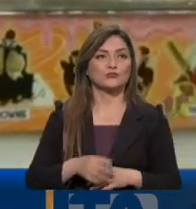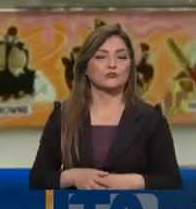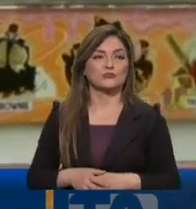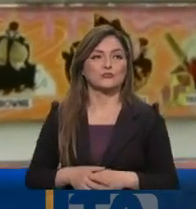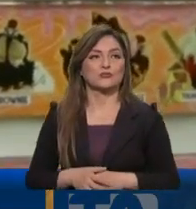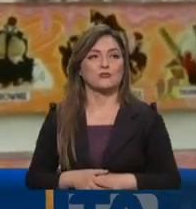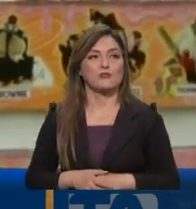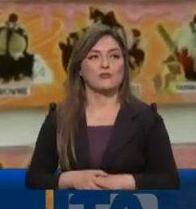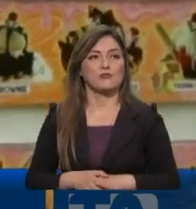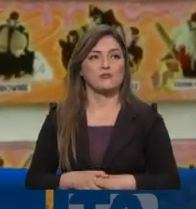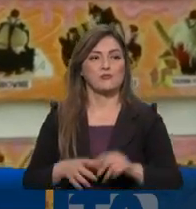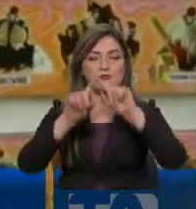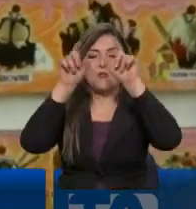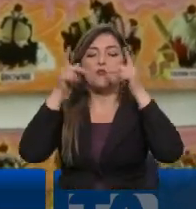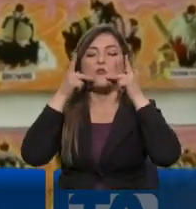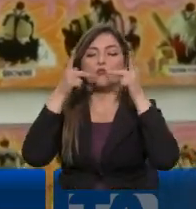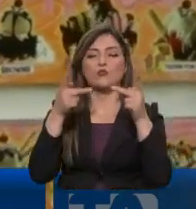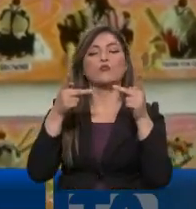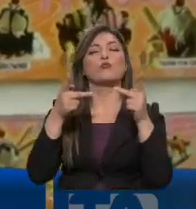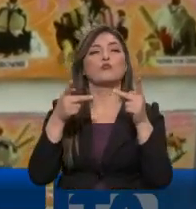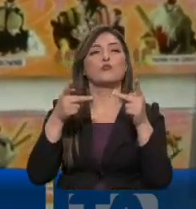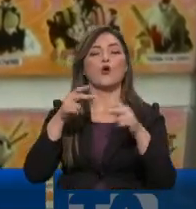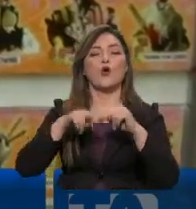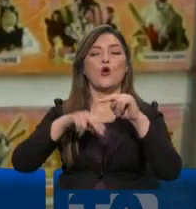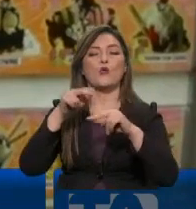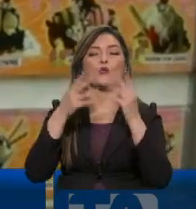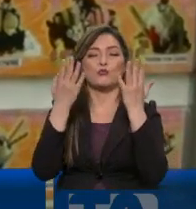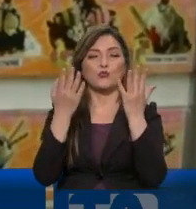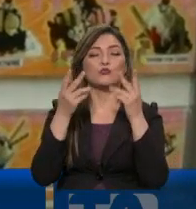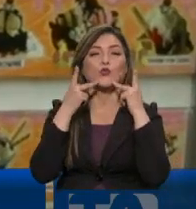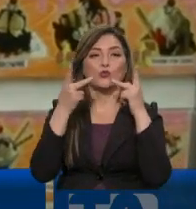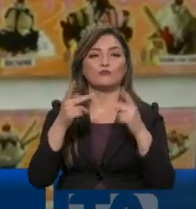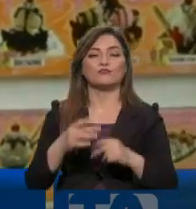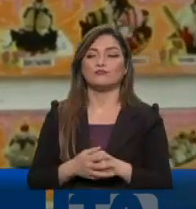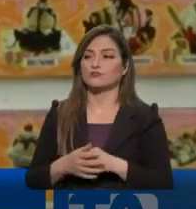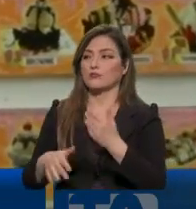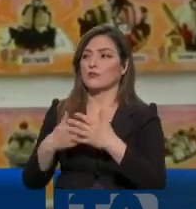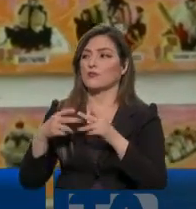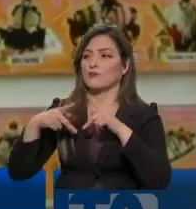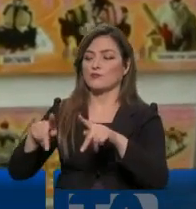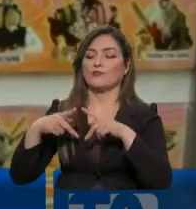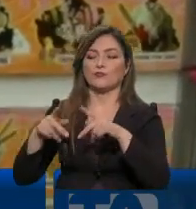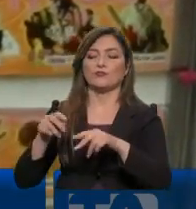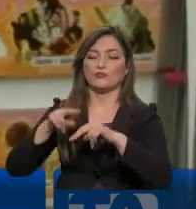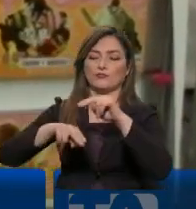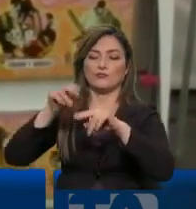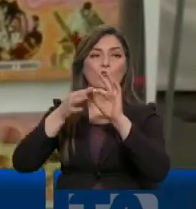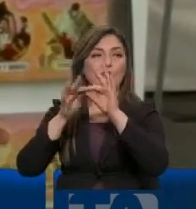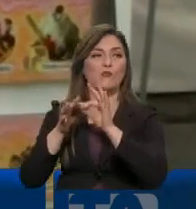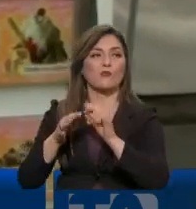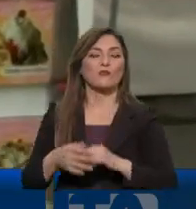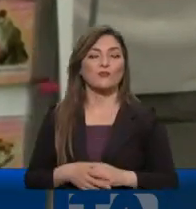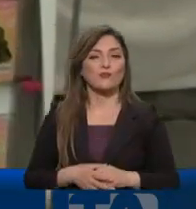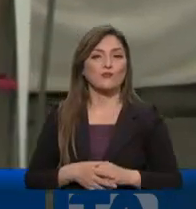de que la empresa pública metropolitana de movilidad de obras públicas fue quien les dio todos los permisos para que se pueda realizar, porque